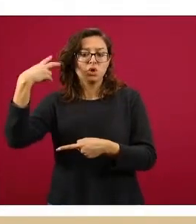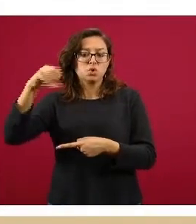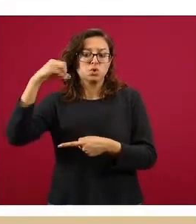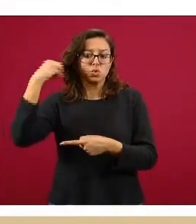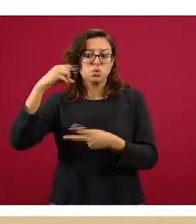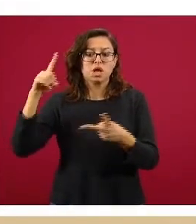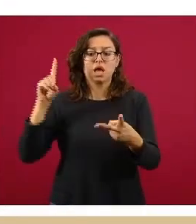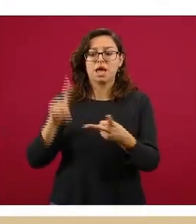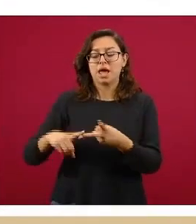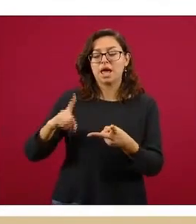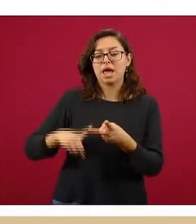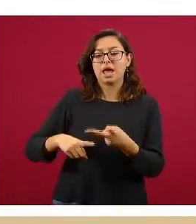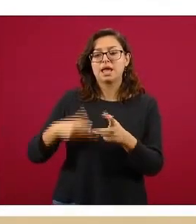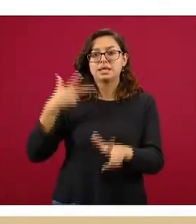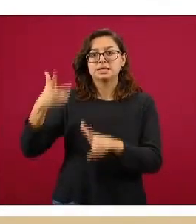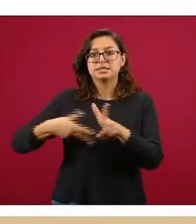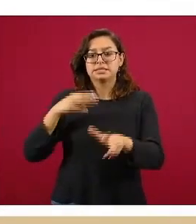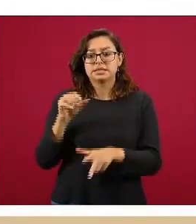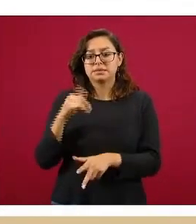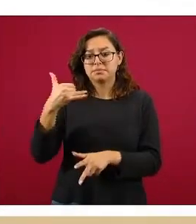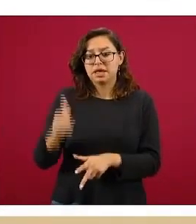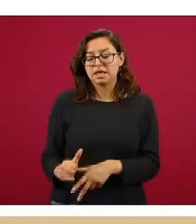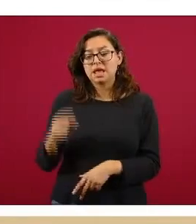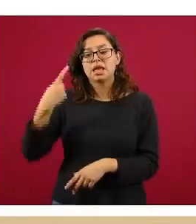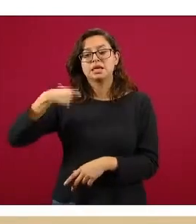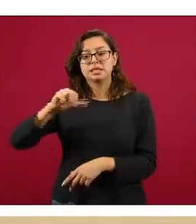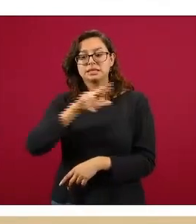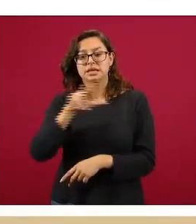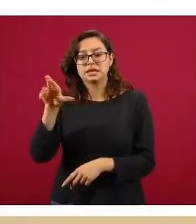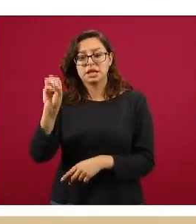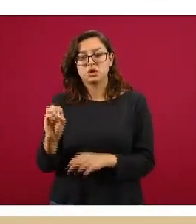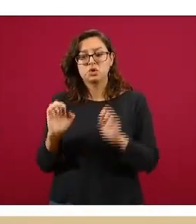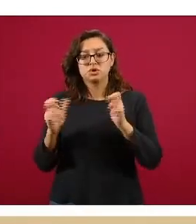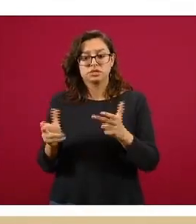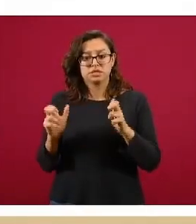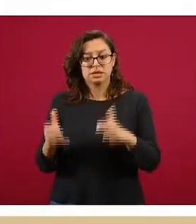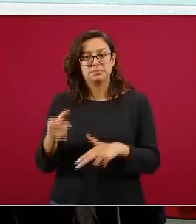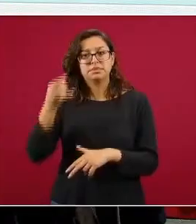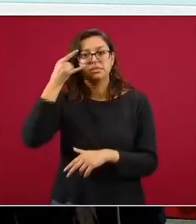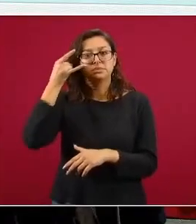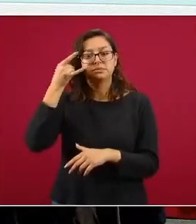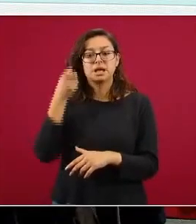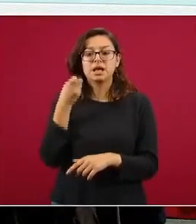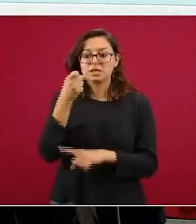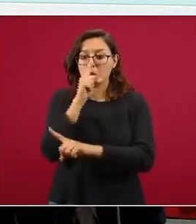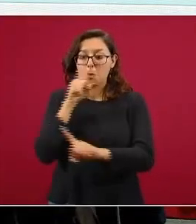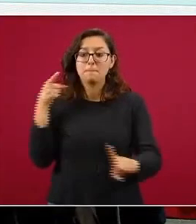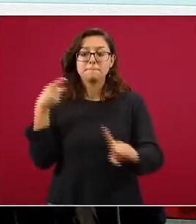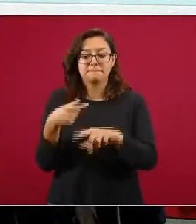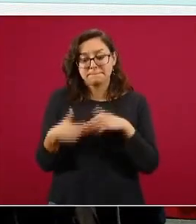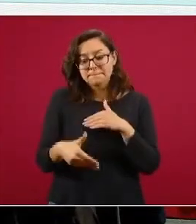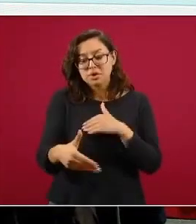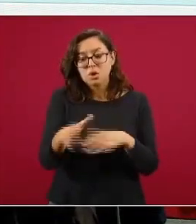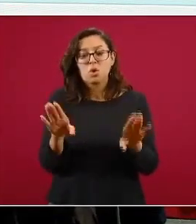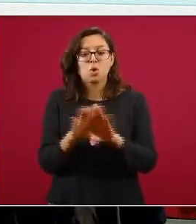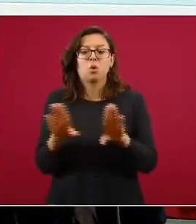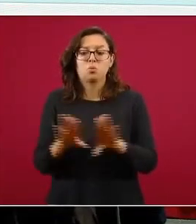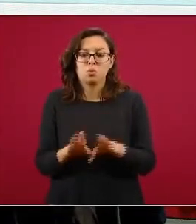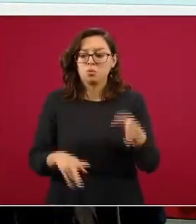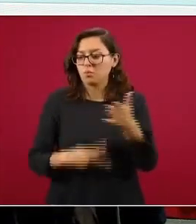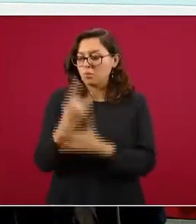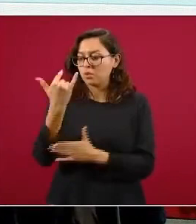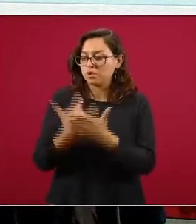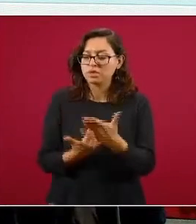Tren Maya estaremos en Quintana Roo, en Chiapas y en Campeche. Eso también con la finalidad de ir contribuyendo y acompañando estos proyectos